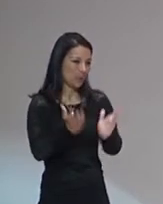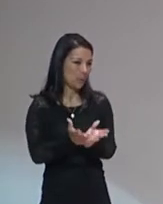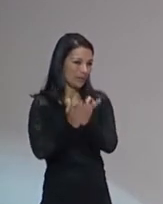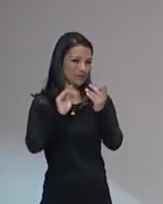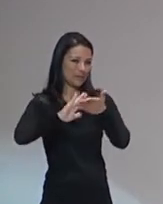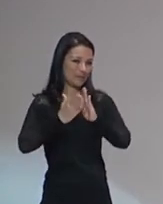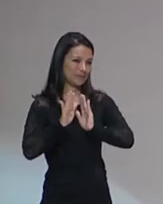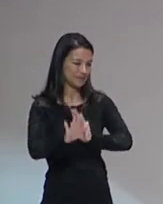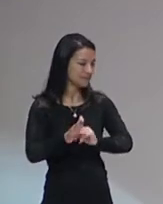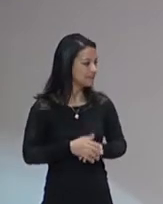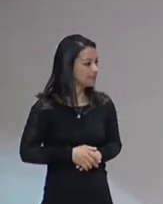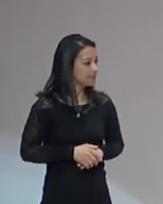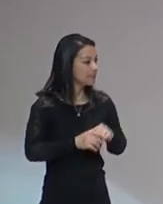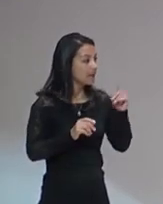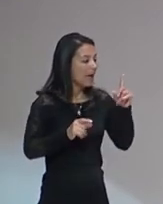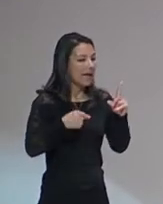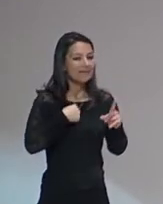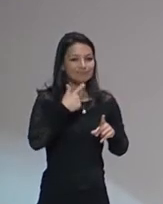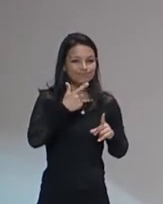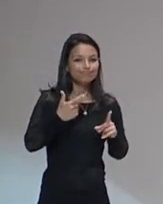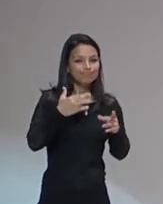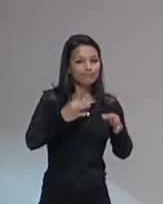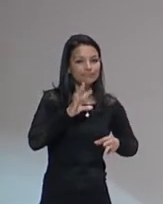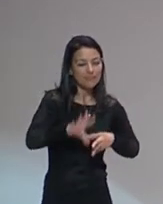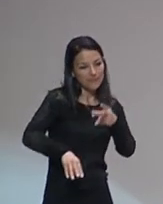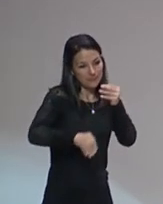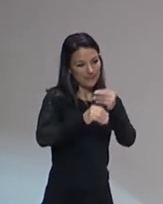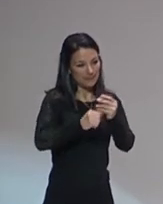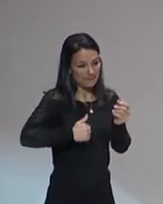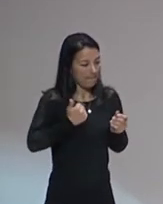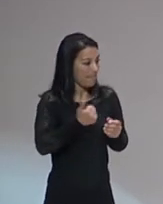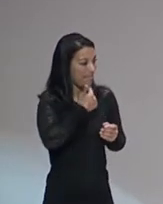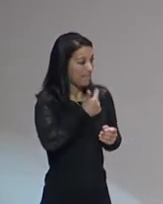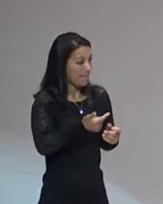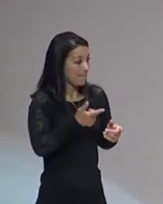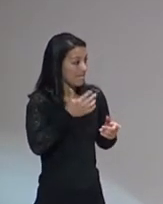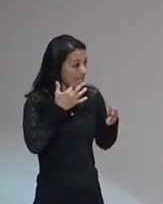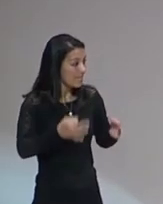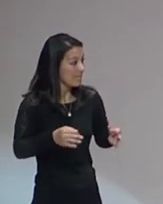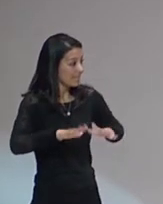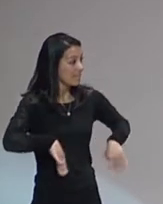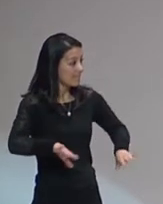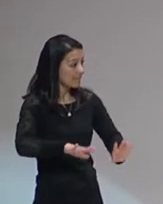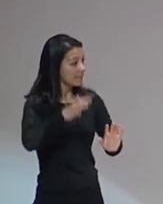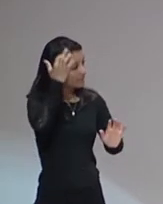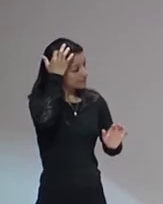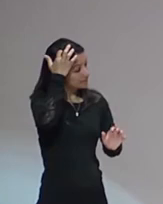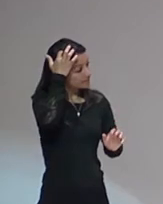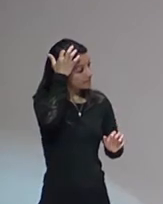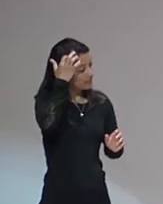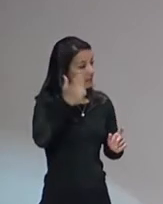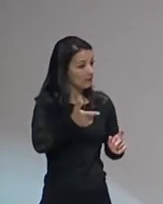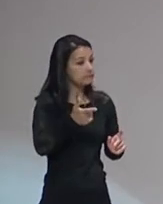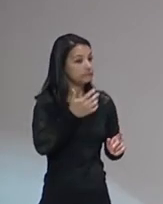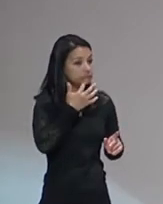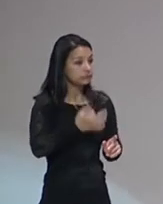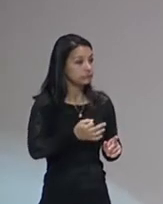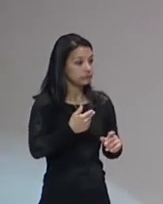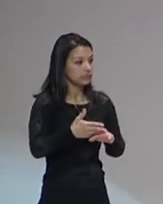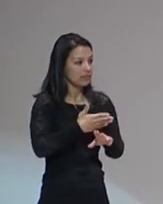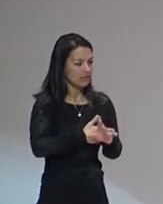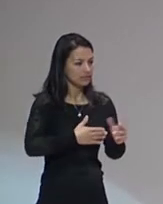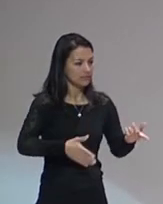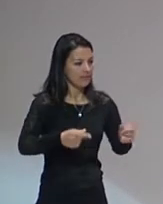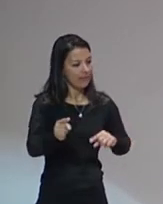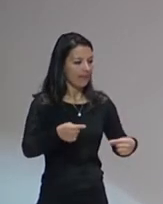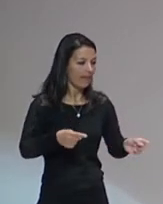hecho, quería, aprovechando esa oportunidad, meterme por ese lado, porque, de nuevo, buena parte de nuestras discusiones